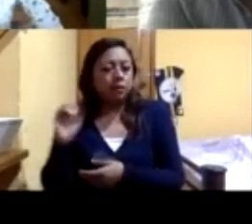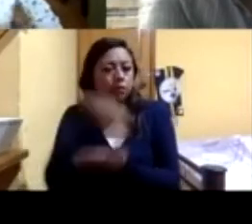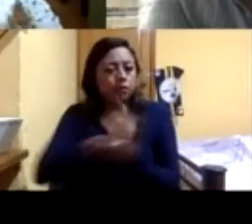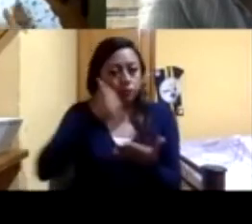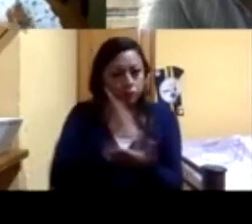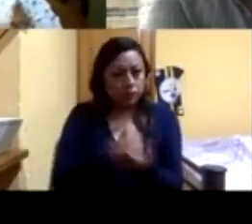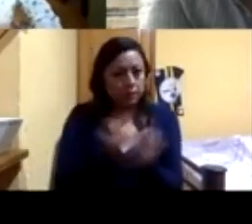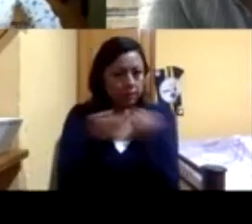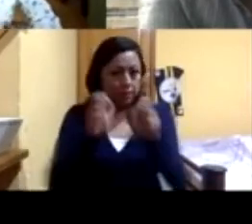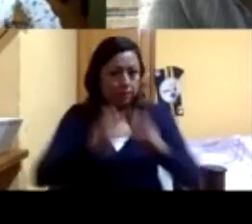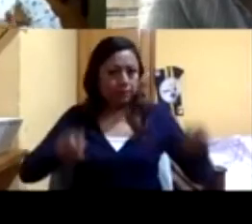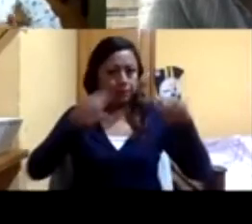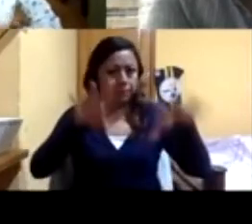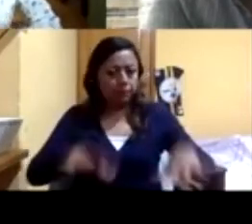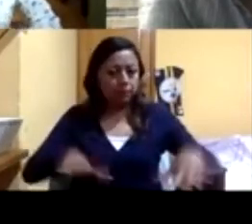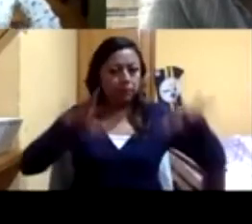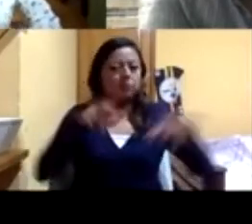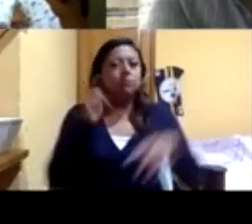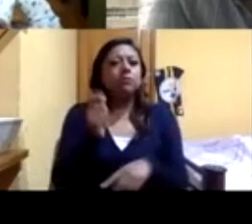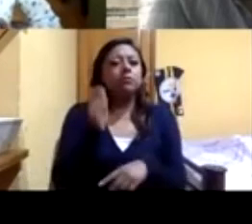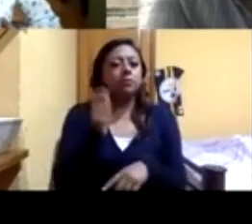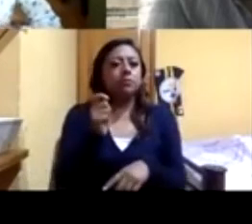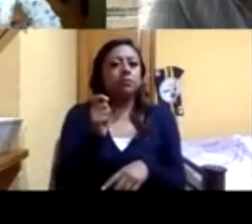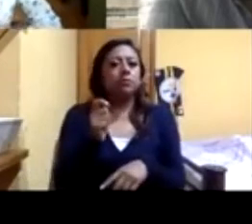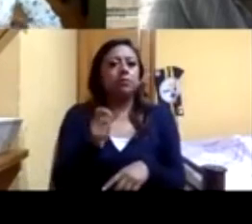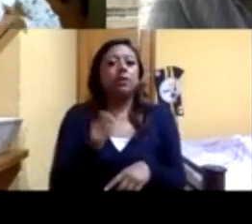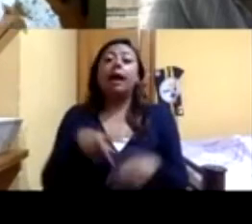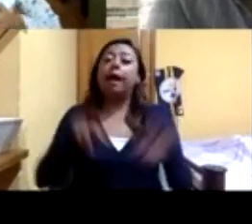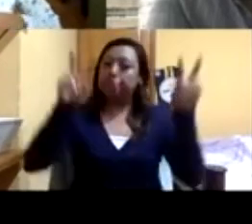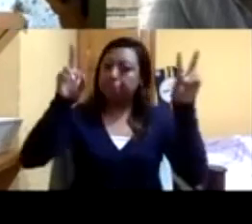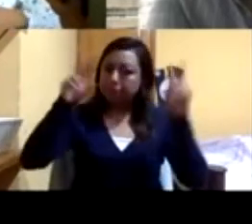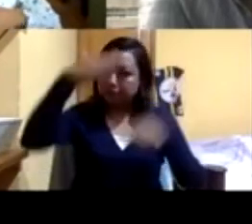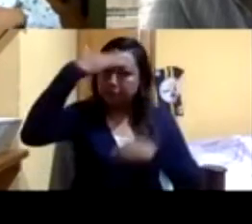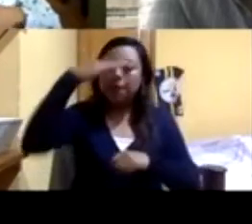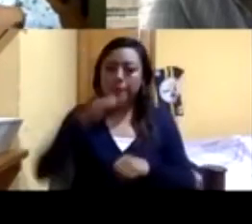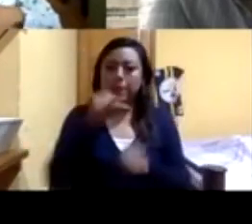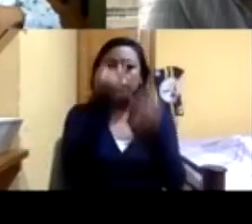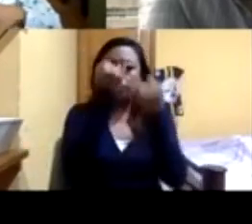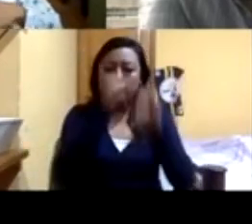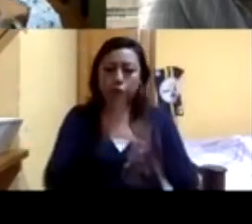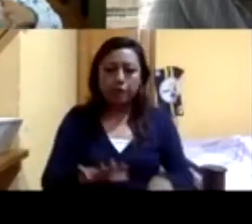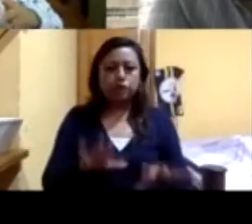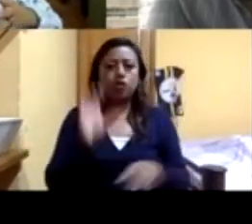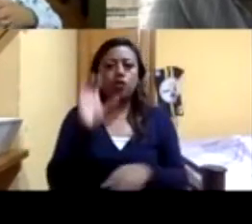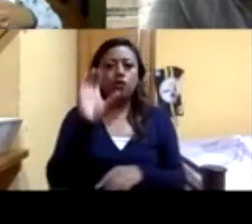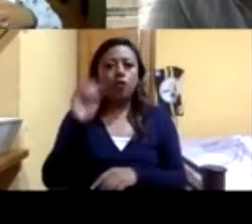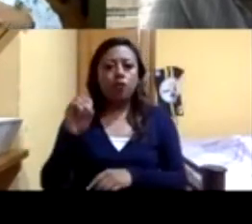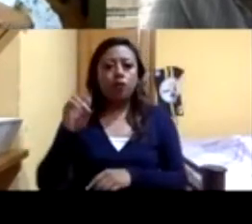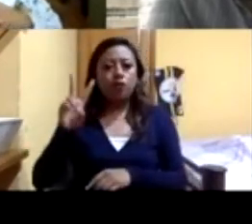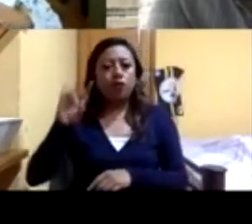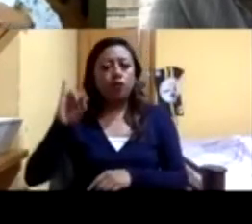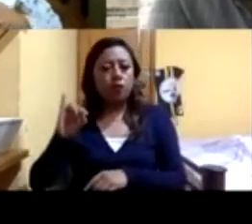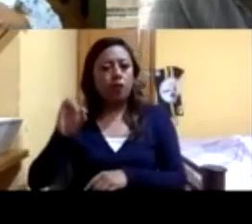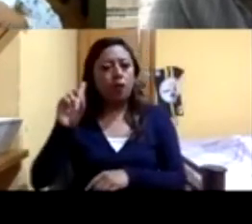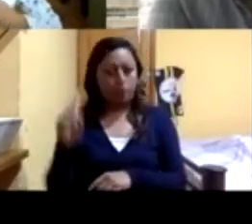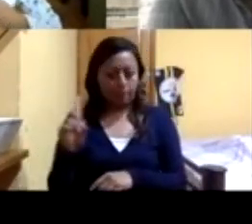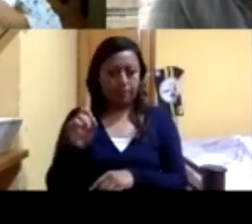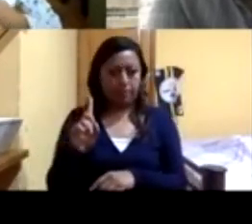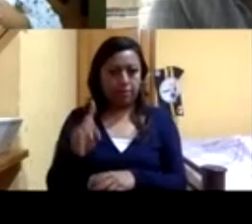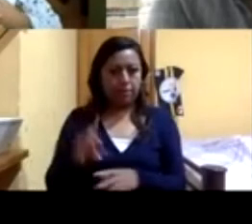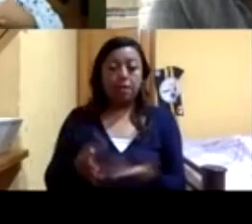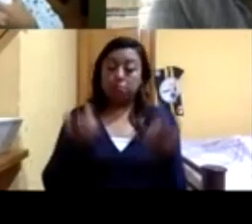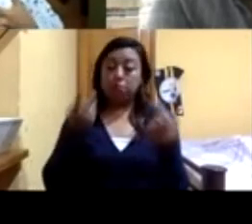habilitado el derecho a saber en torno a COVID durante toda esta pandemia. O sea, a diferencia incluso de